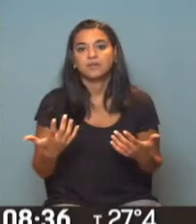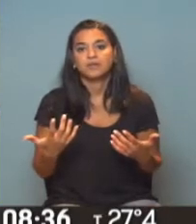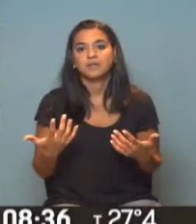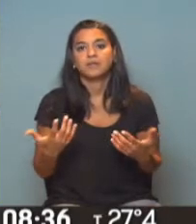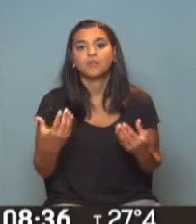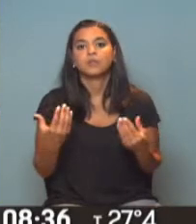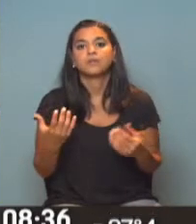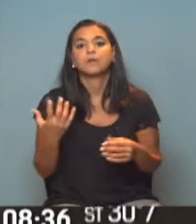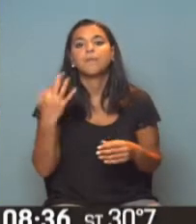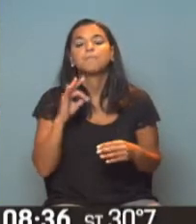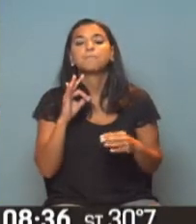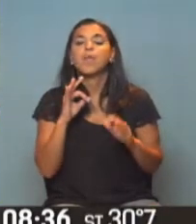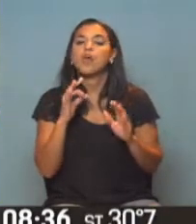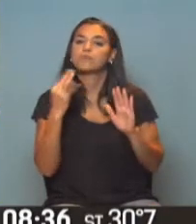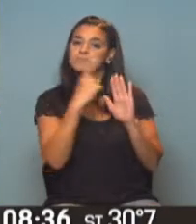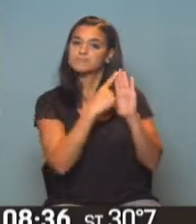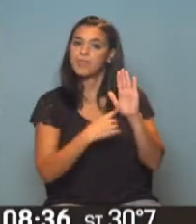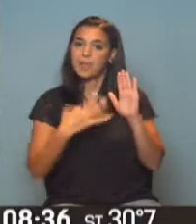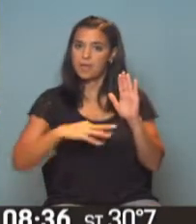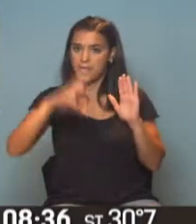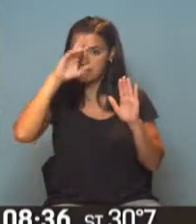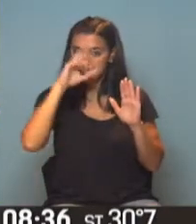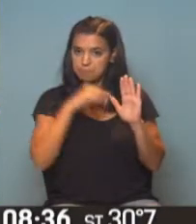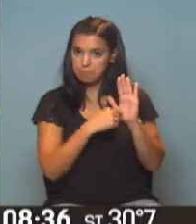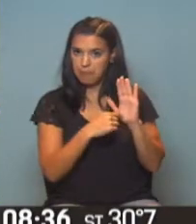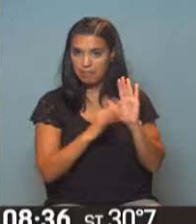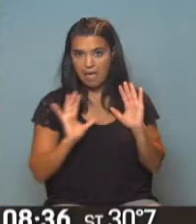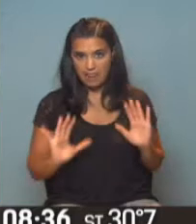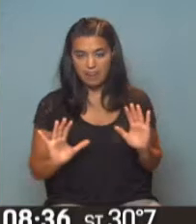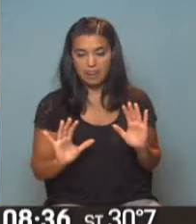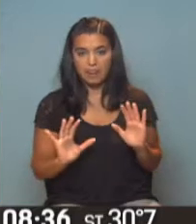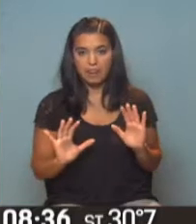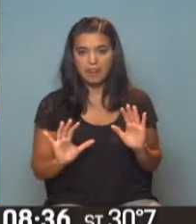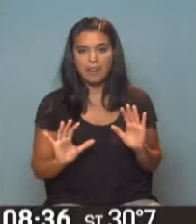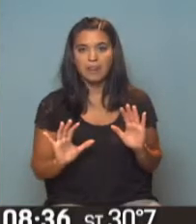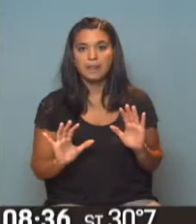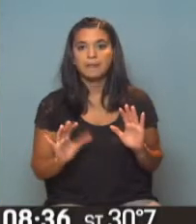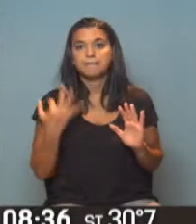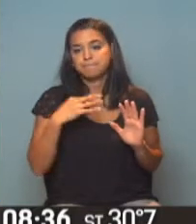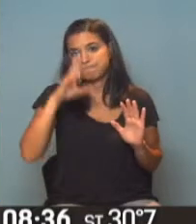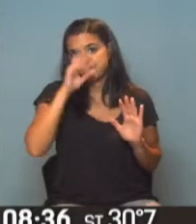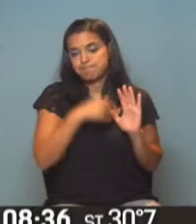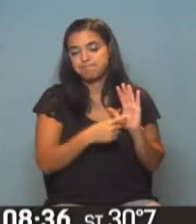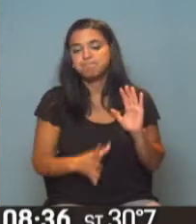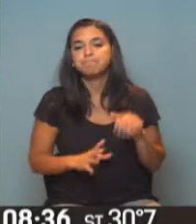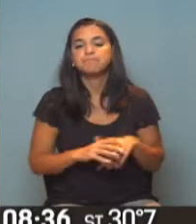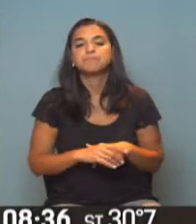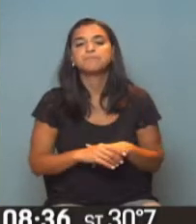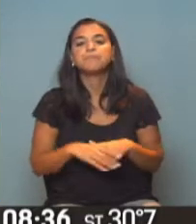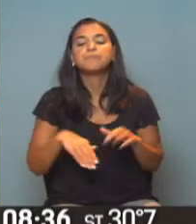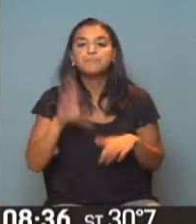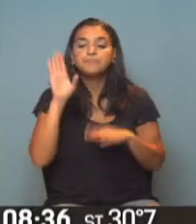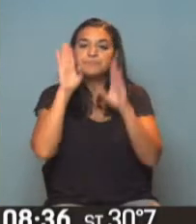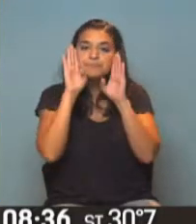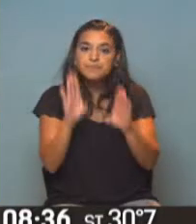como todo tiene reglas de juego y bueno esas son las reglas de juego que hay que hay que respetar más que nada teniendo en